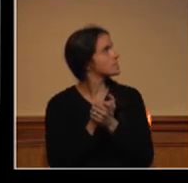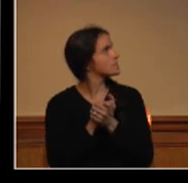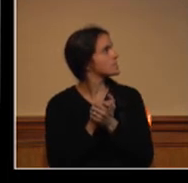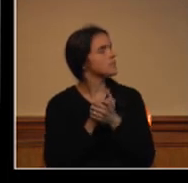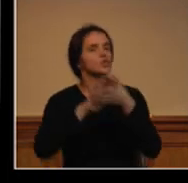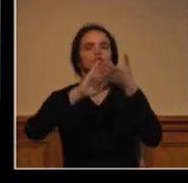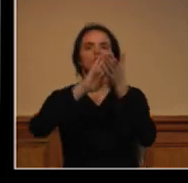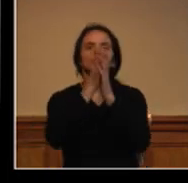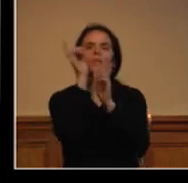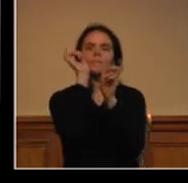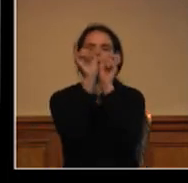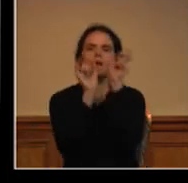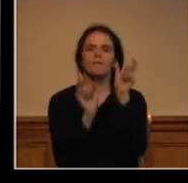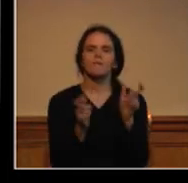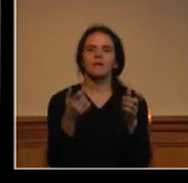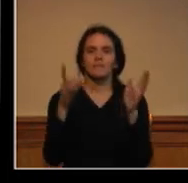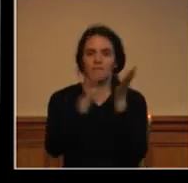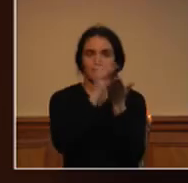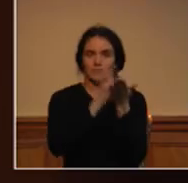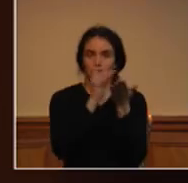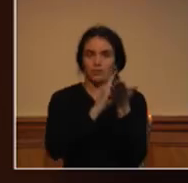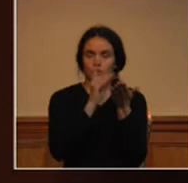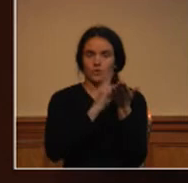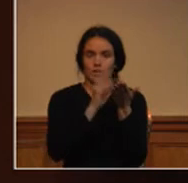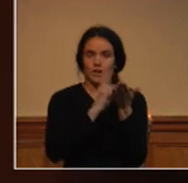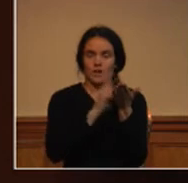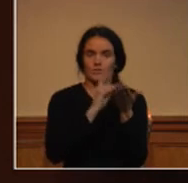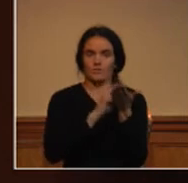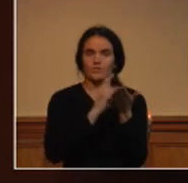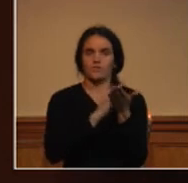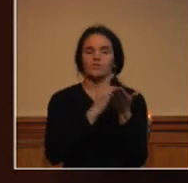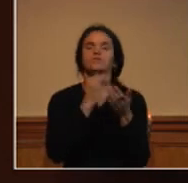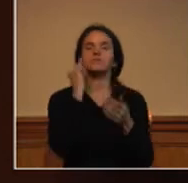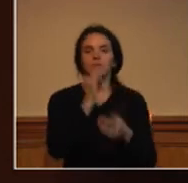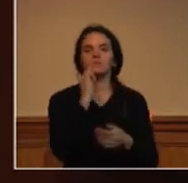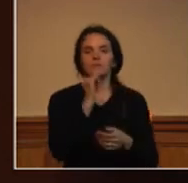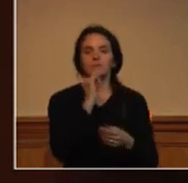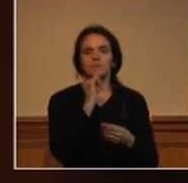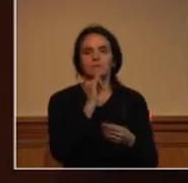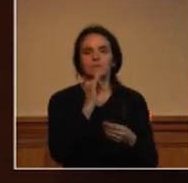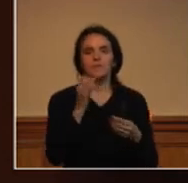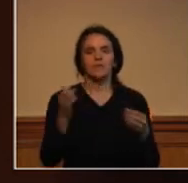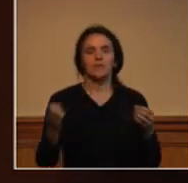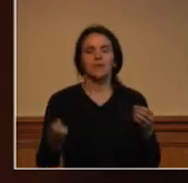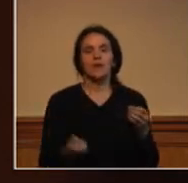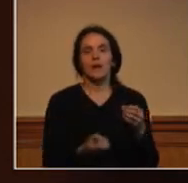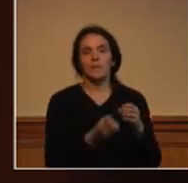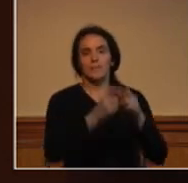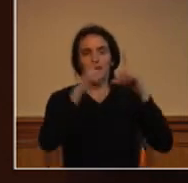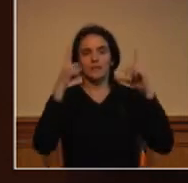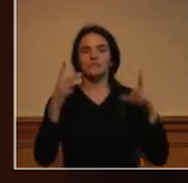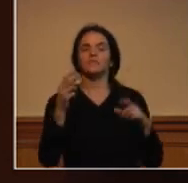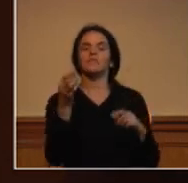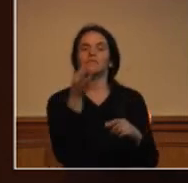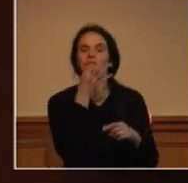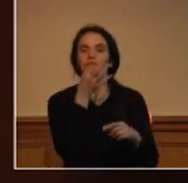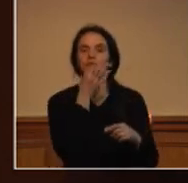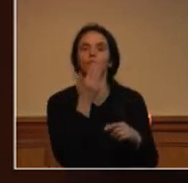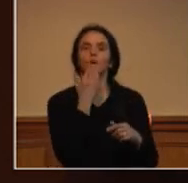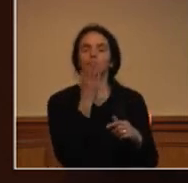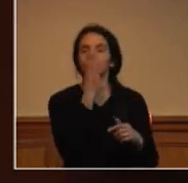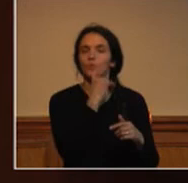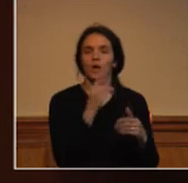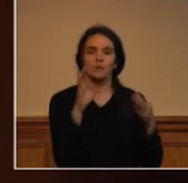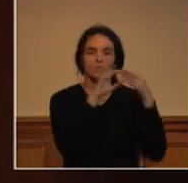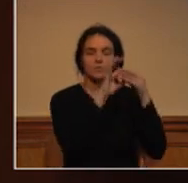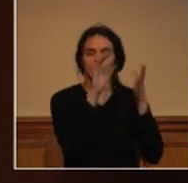Todas las palabras que están en el diccionario de la herramienta van a salir siempre en verde. Y las que no estén asociadas al diccionario